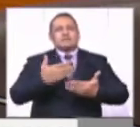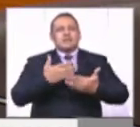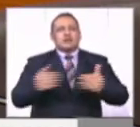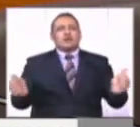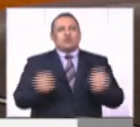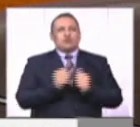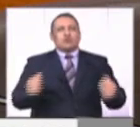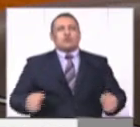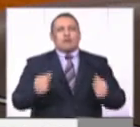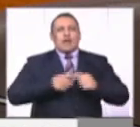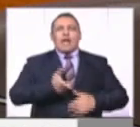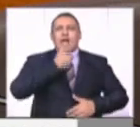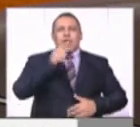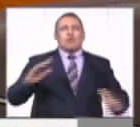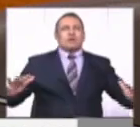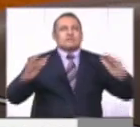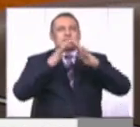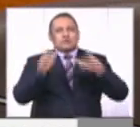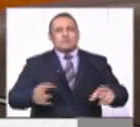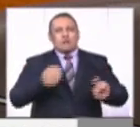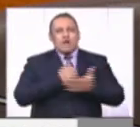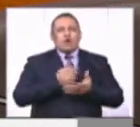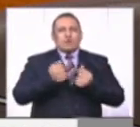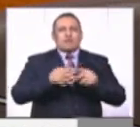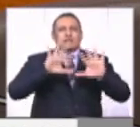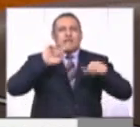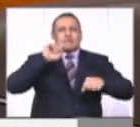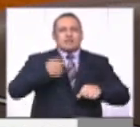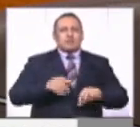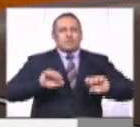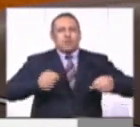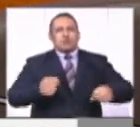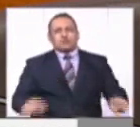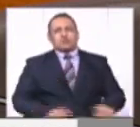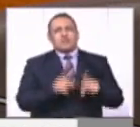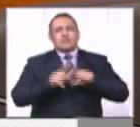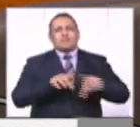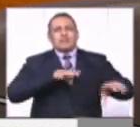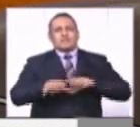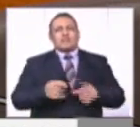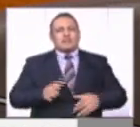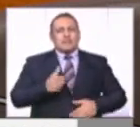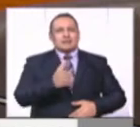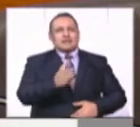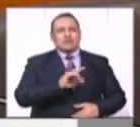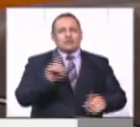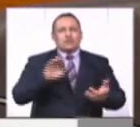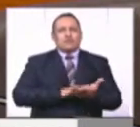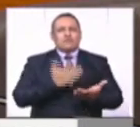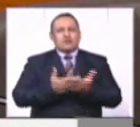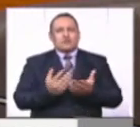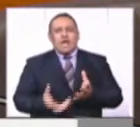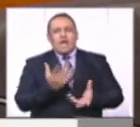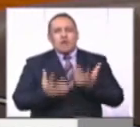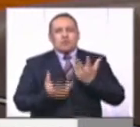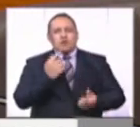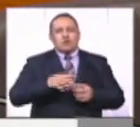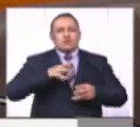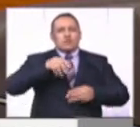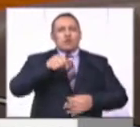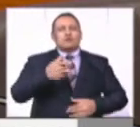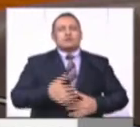agua en los cerros y van a comprar 10,000 motos y van a hacer que el pescado nade frito por las aguas con su